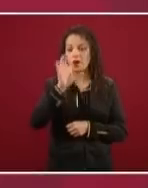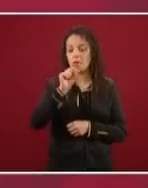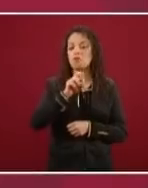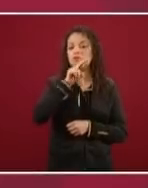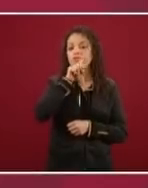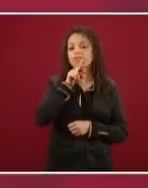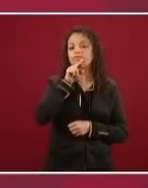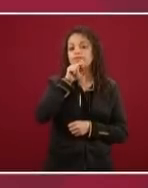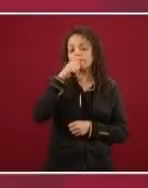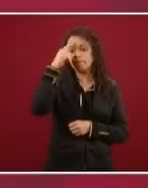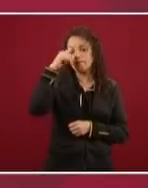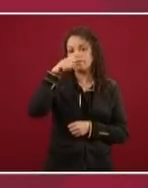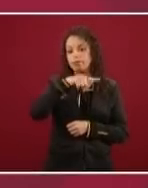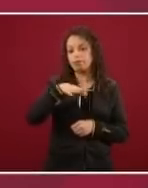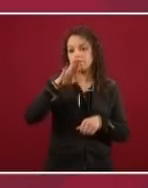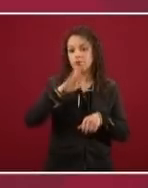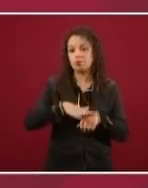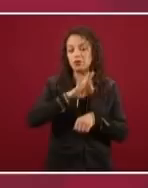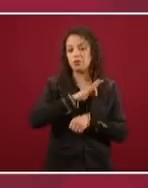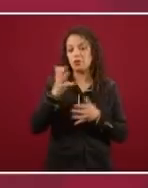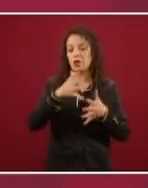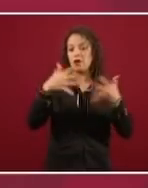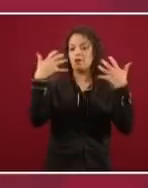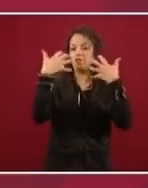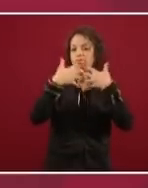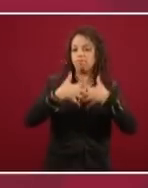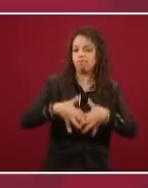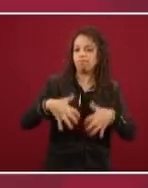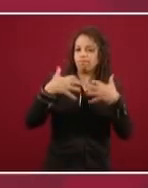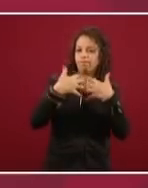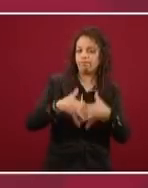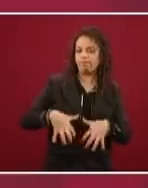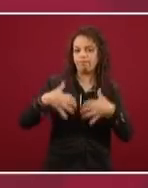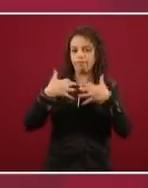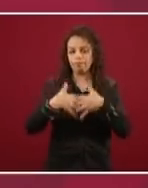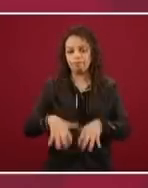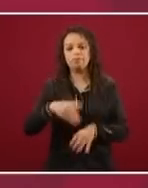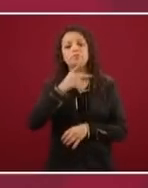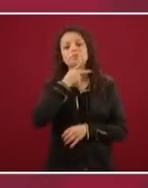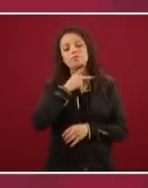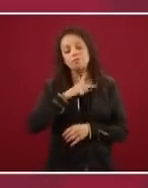la capacidad de procesamiento de petróleo